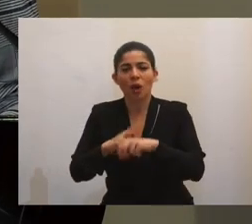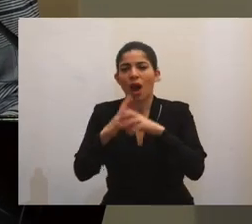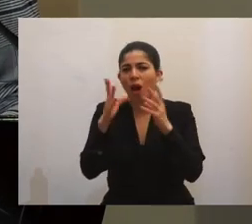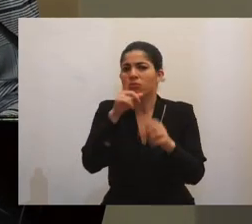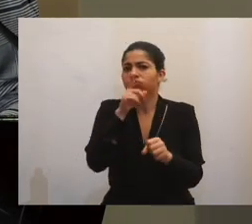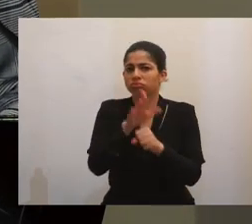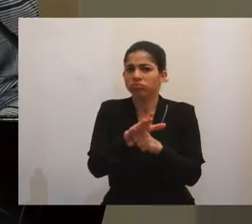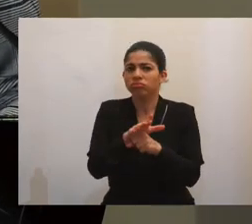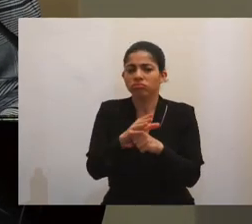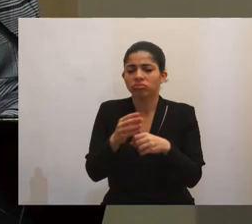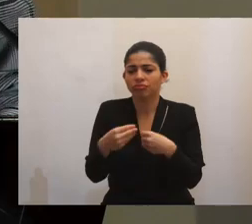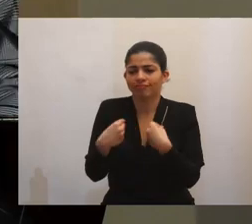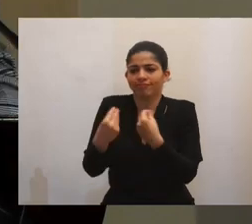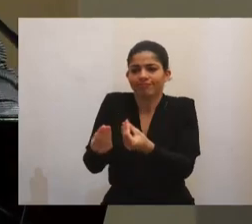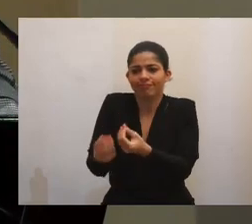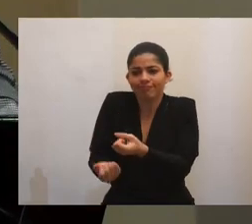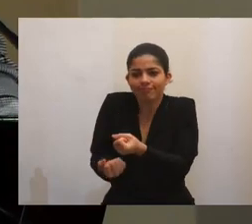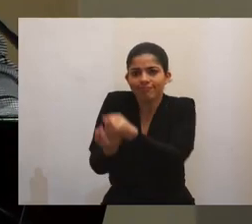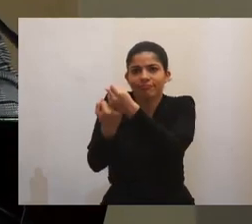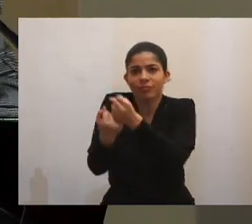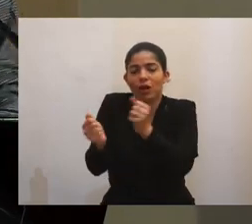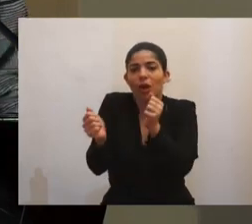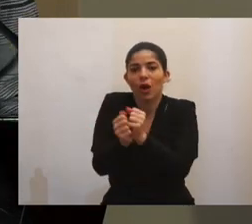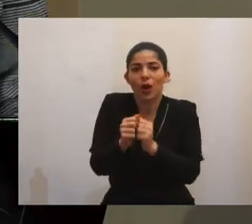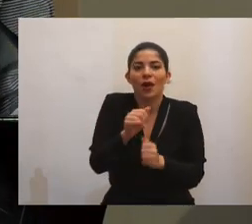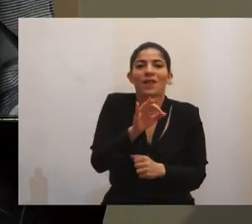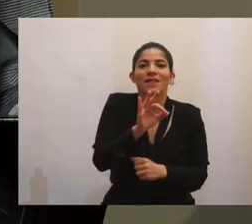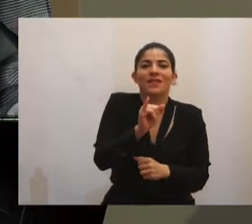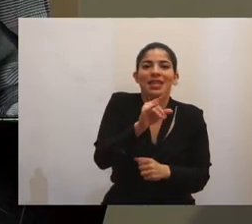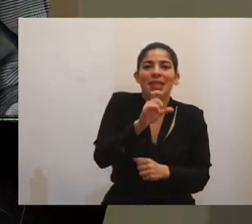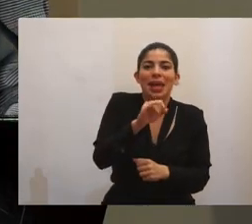compromiso aportamos nuestro grano de arena de la mano con el FIDEIMAS